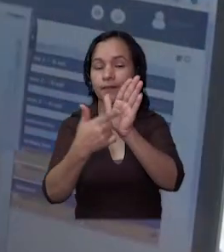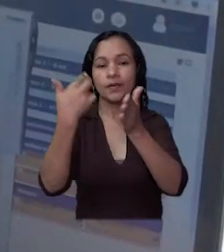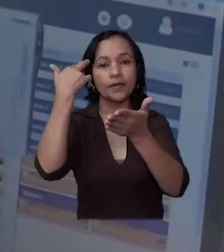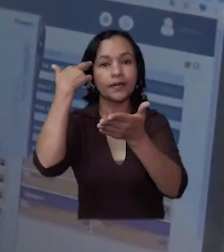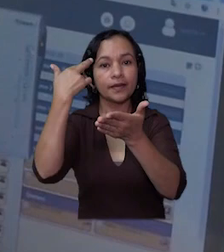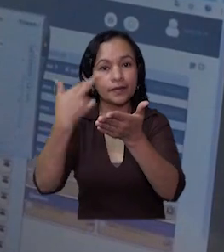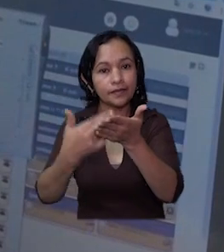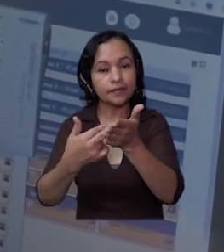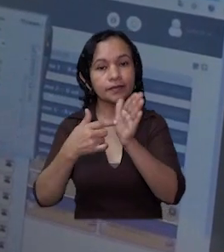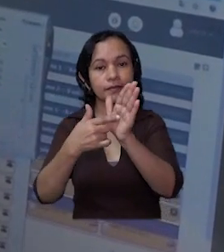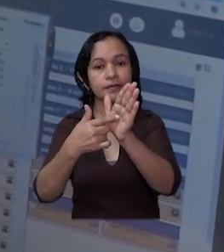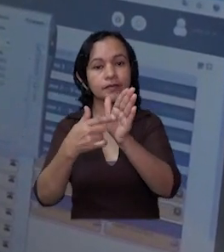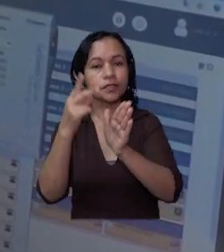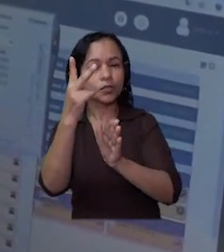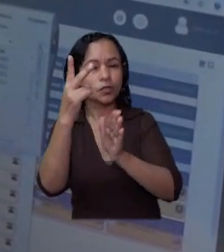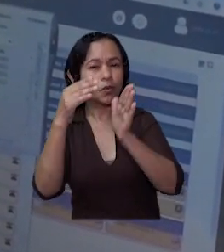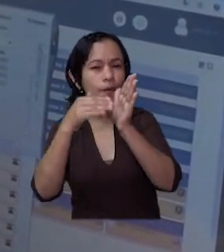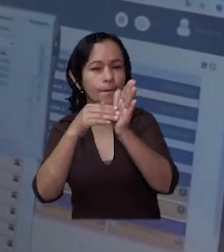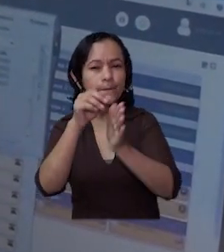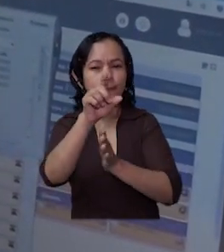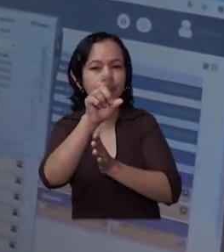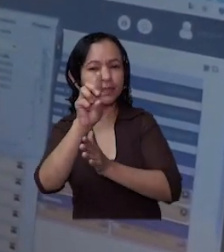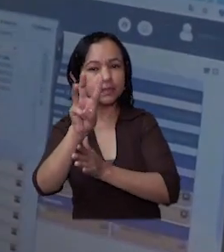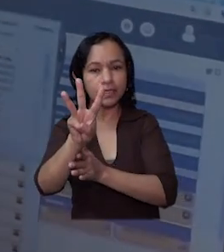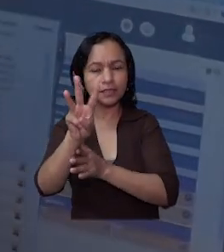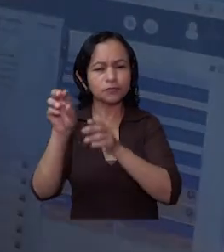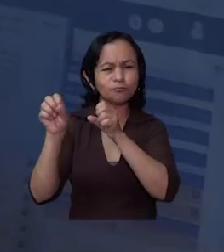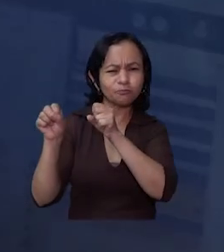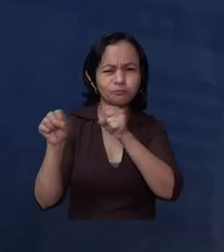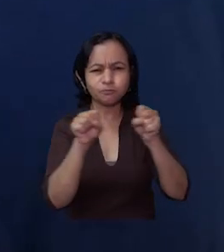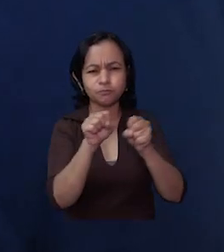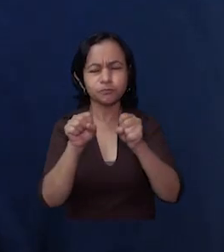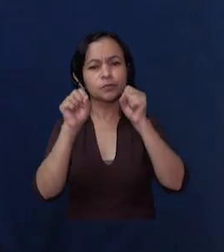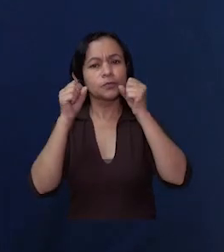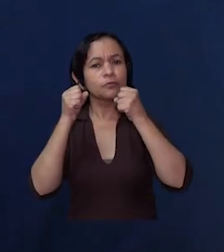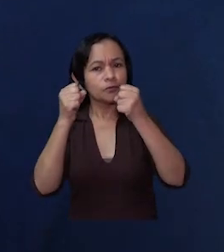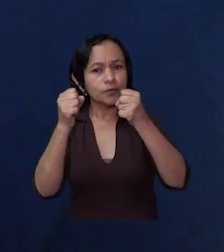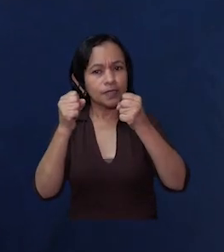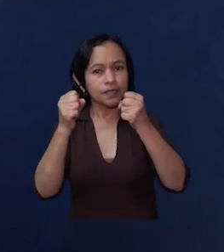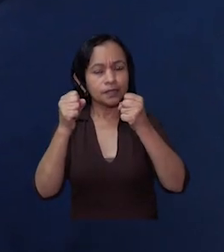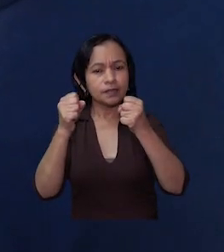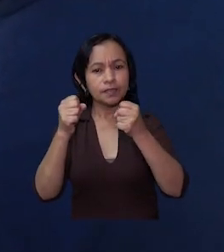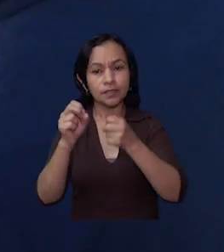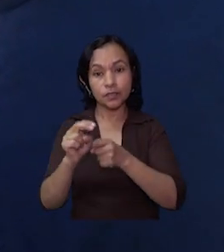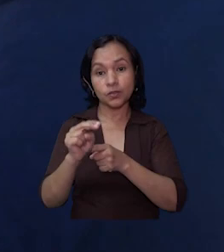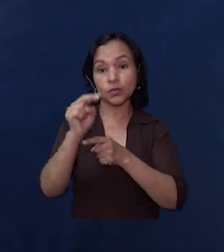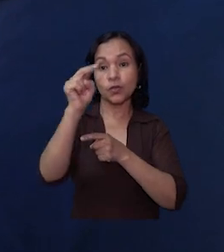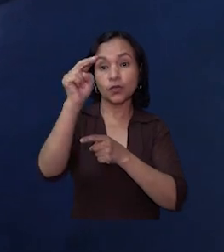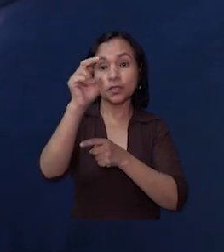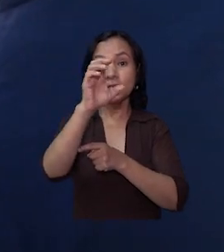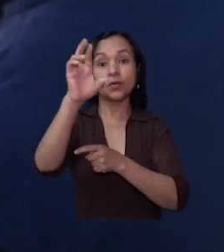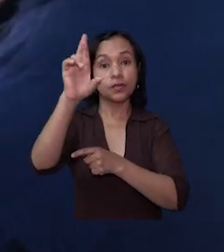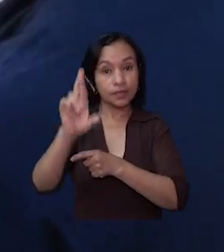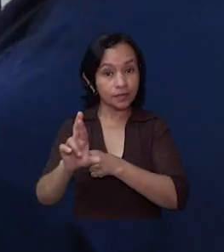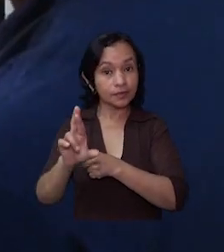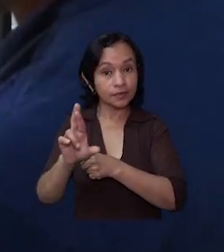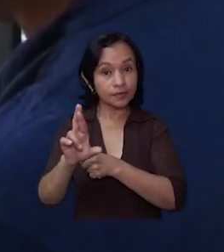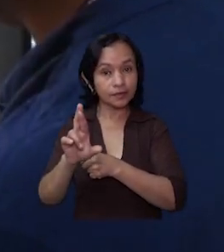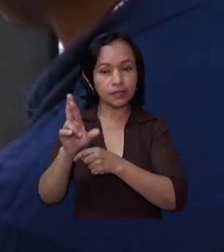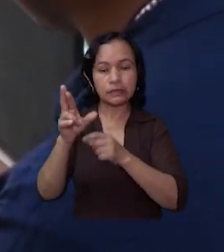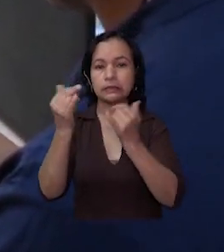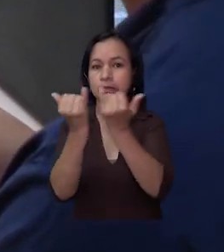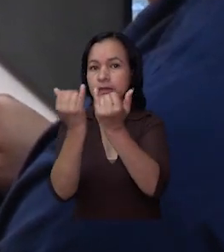ejemplo, recordemos que allá por el año 2013, un temblor fuerte al lado del norte de Costa